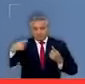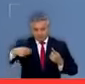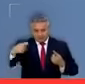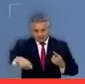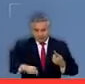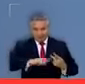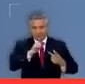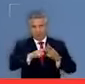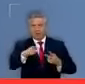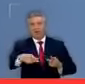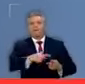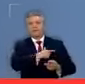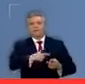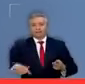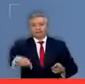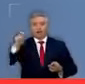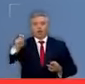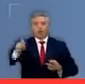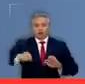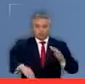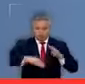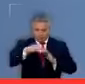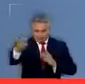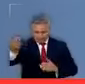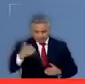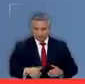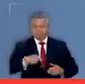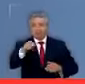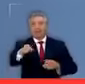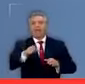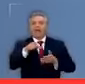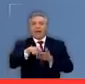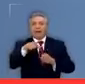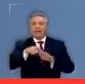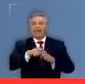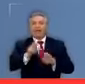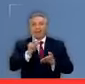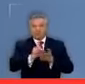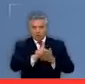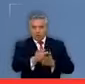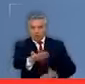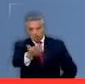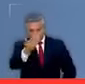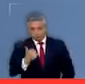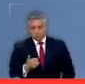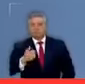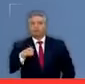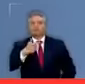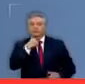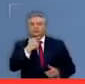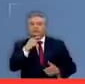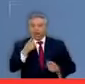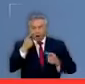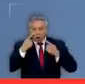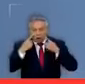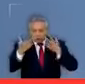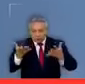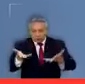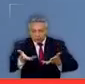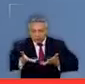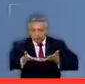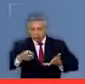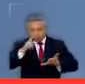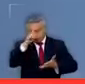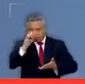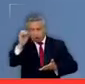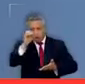al presidente de la Corte Suprema, al presidente de la Cámara de Diputados, para poder conocer sus opiniones y